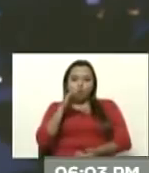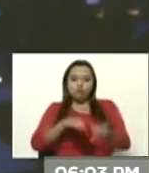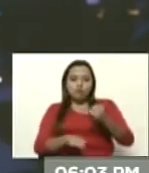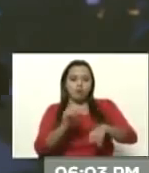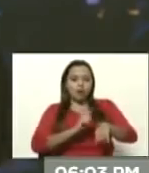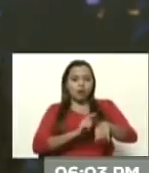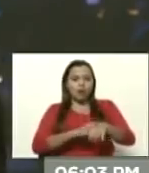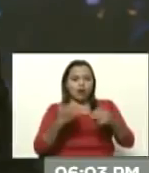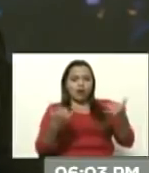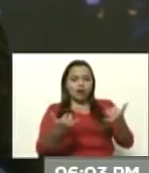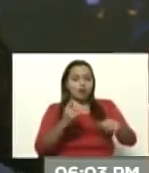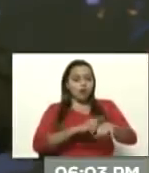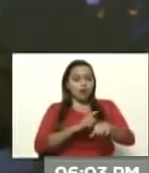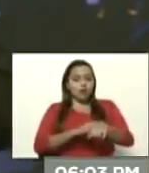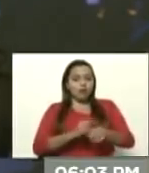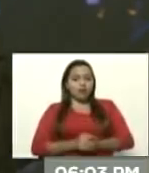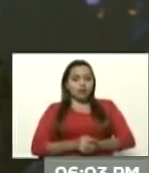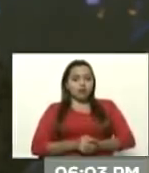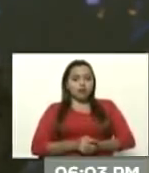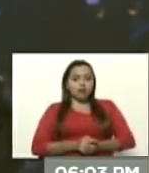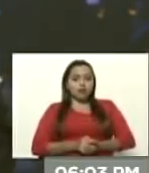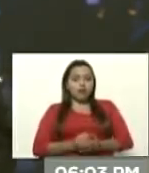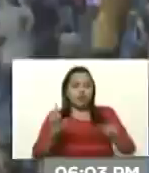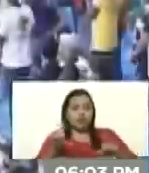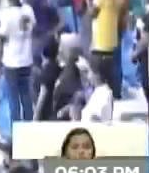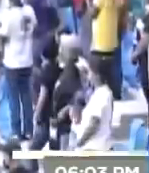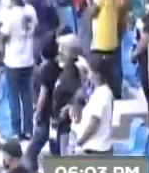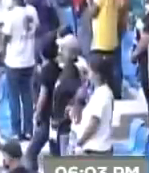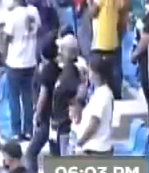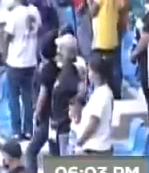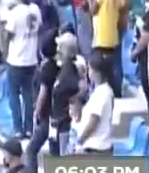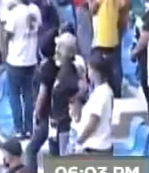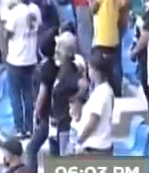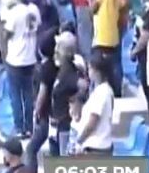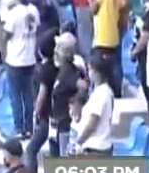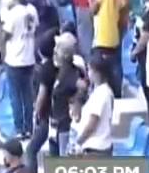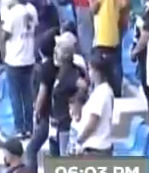Vamos con lo que está pasando a esta hora en el estado La Guaira.